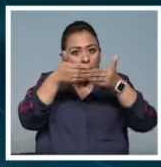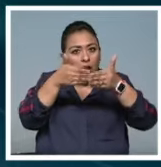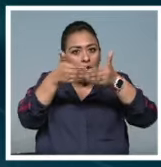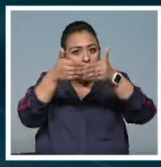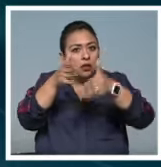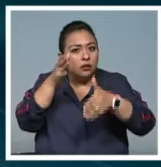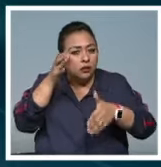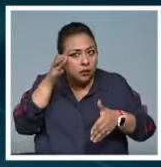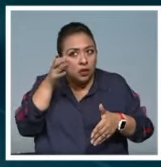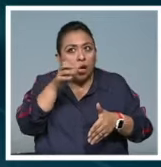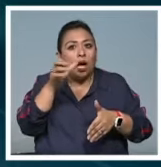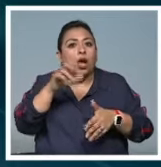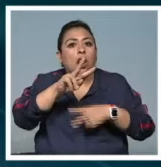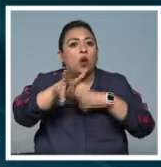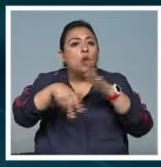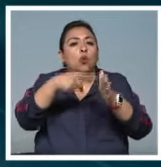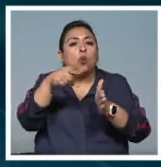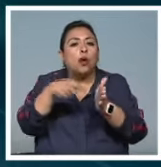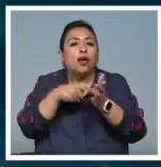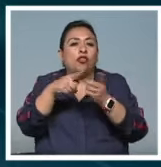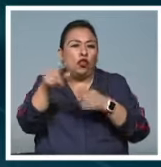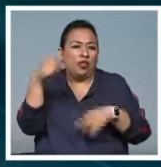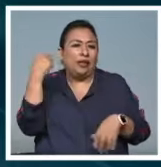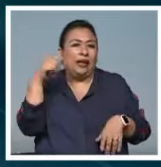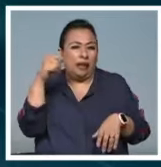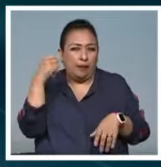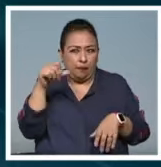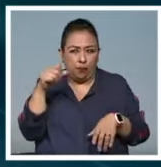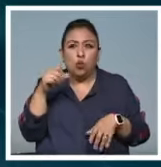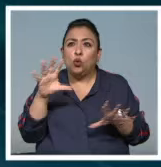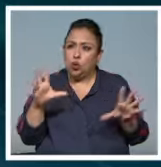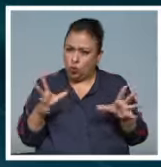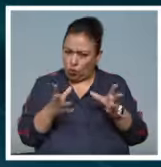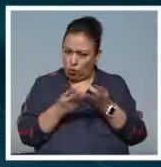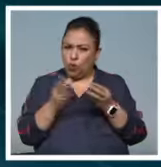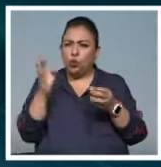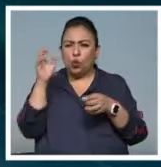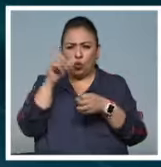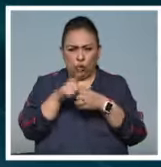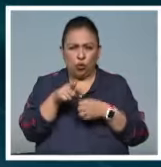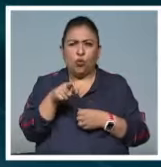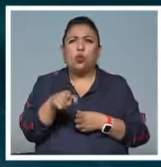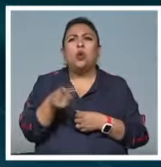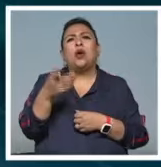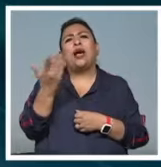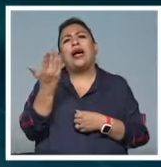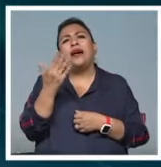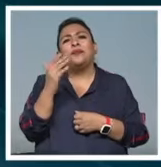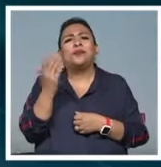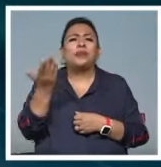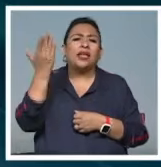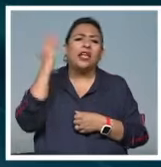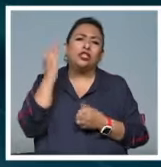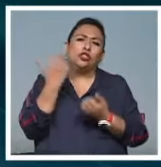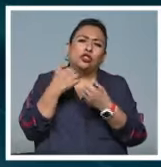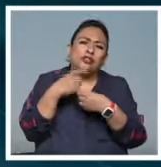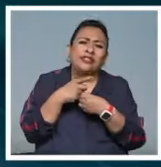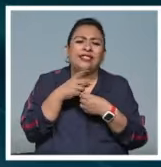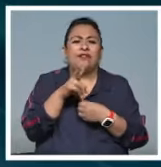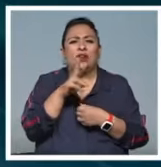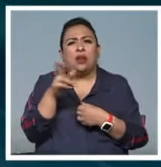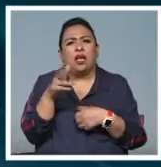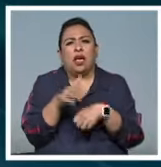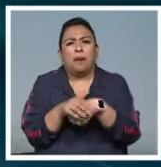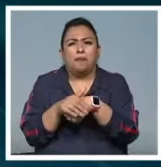China hasta el puerto de Acapulco, hasta el fuerte de San Diego, y formaban parte de la cultura de aquella sociedad virreinal tan amiga,